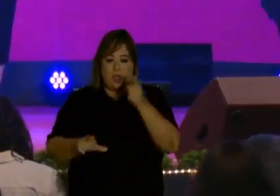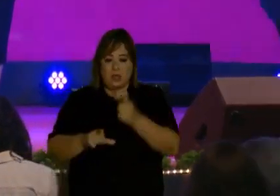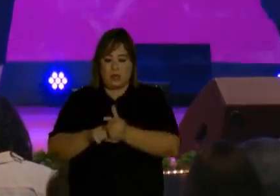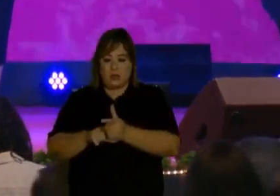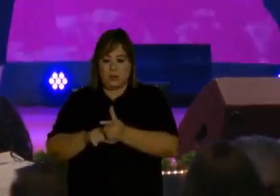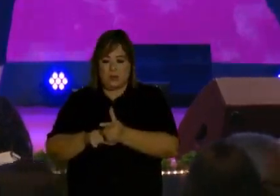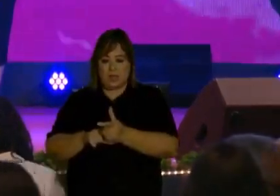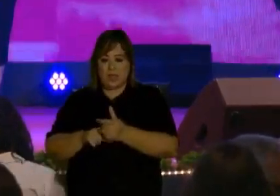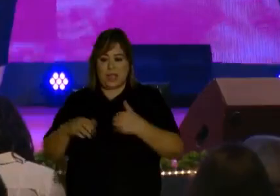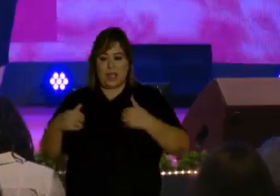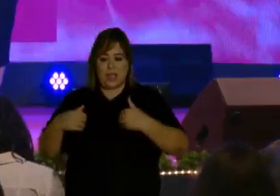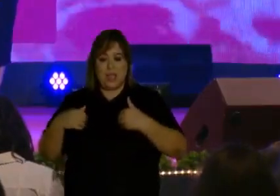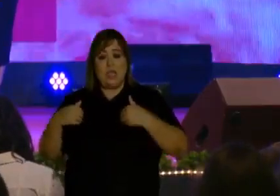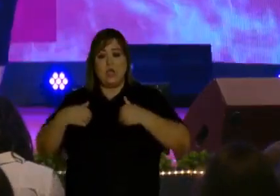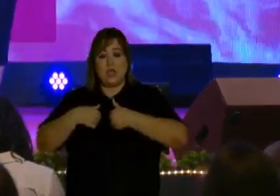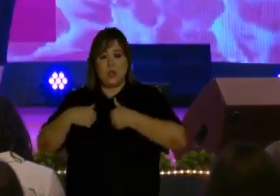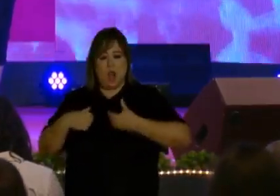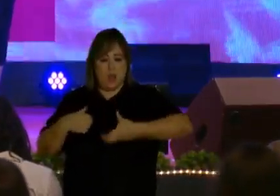¿Alguien más?